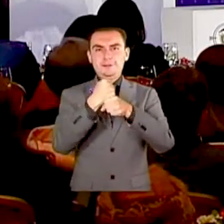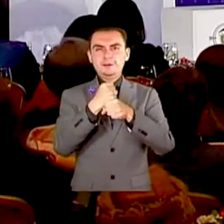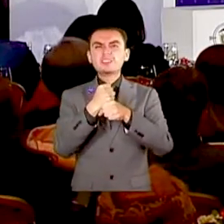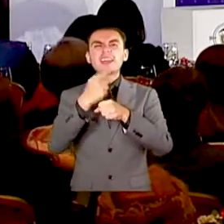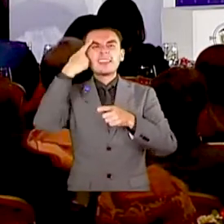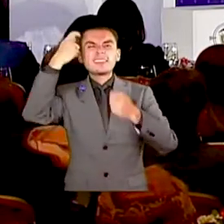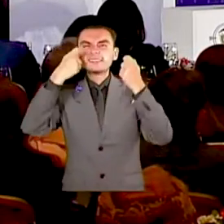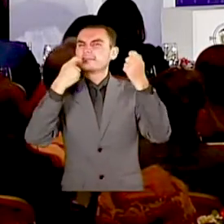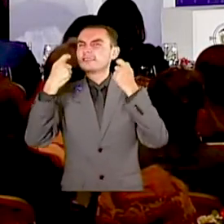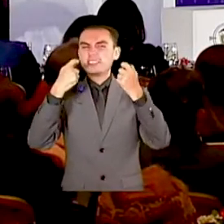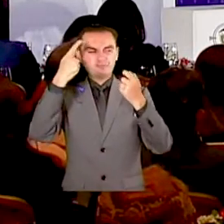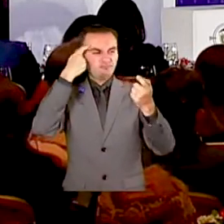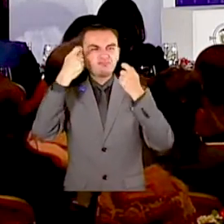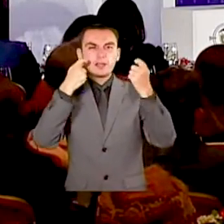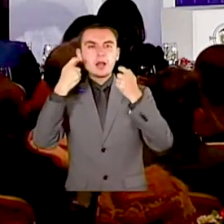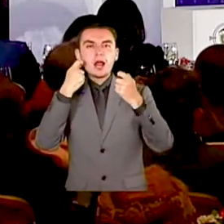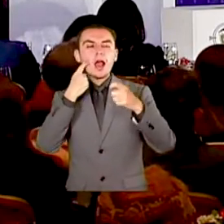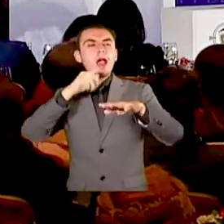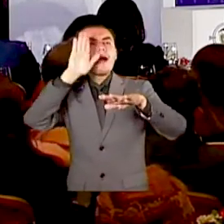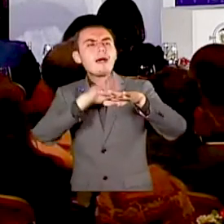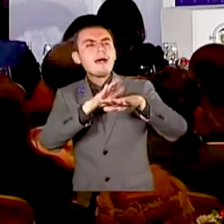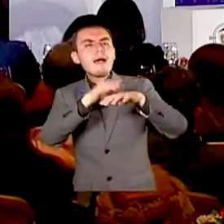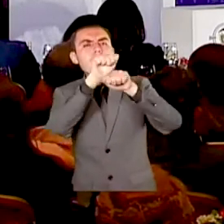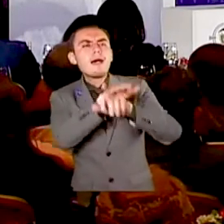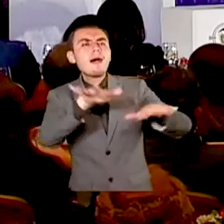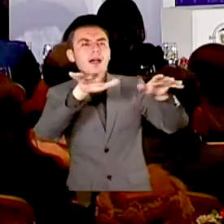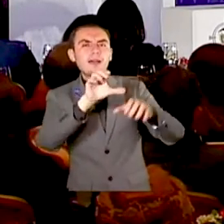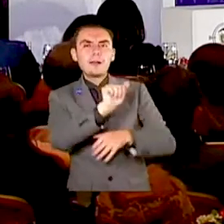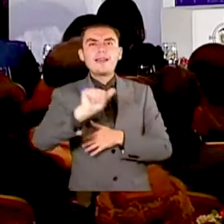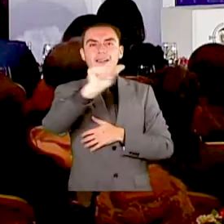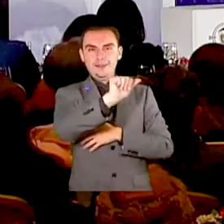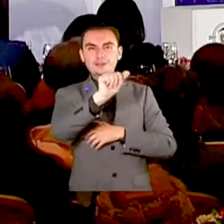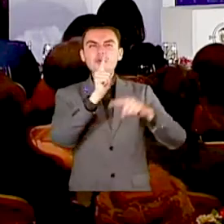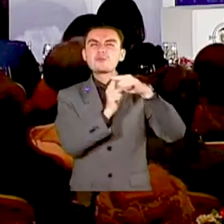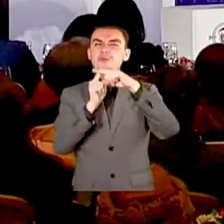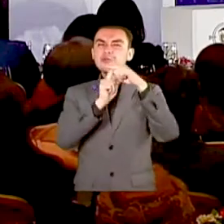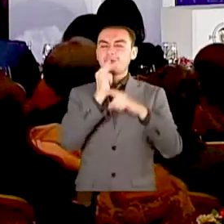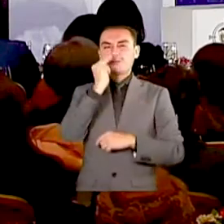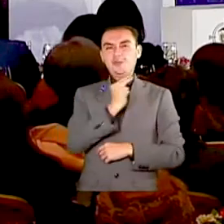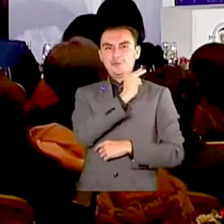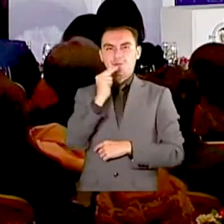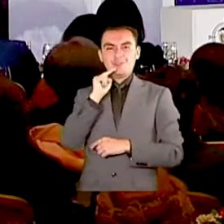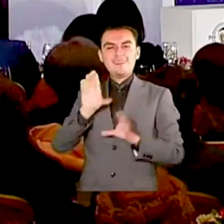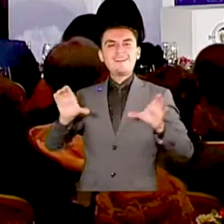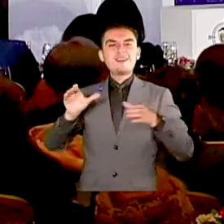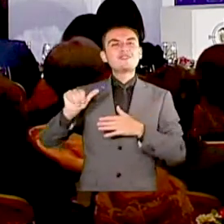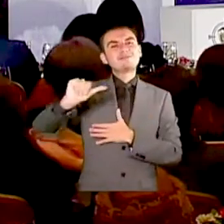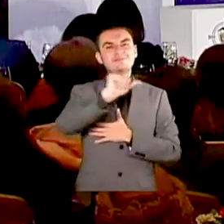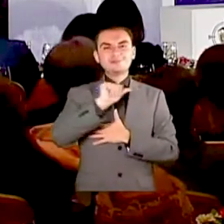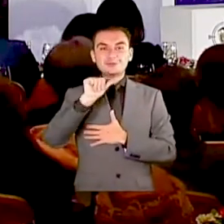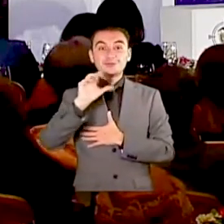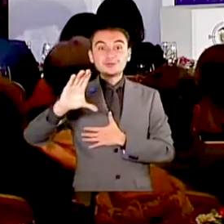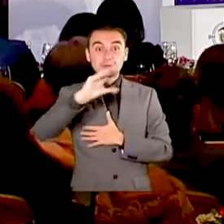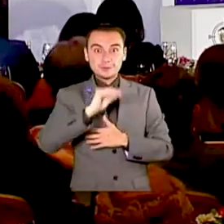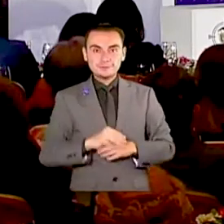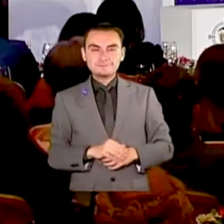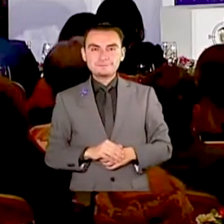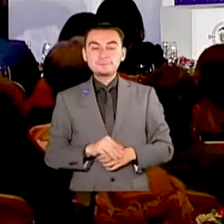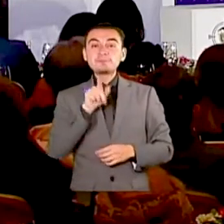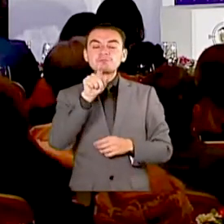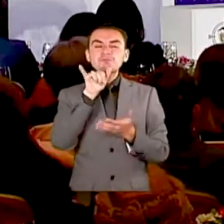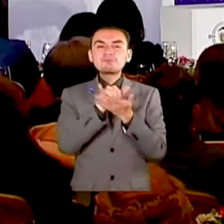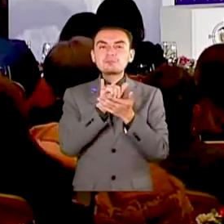lo que llamamos la estrategia Pro Mujeres, una Procuraduría comprometida con las mujeres, en donde esa